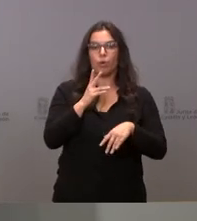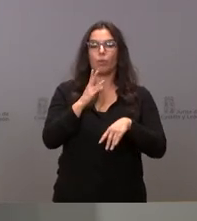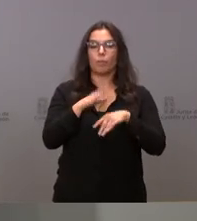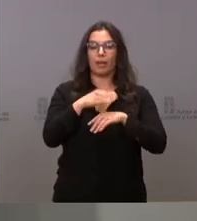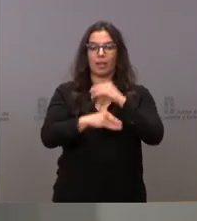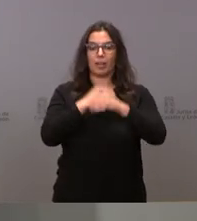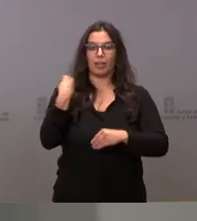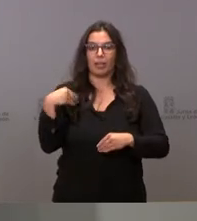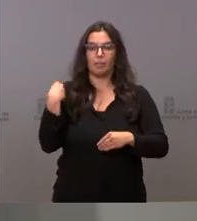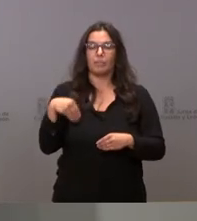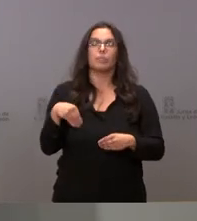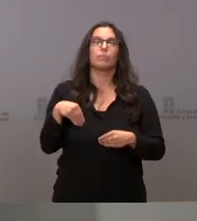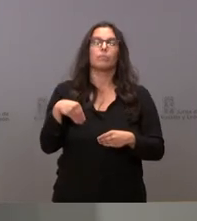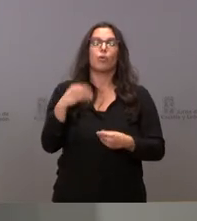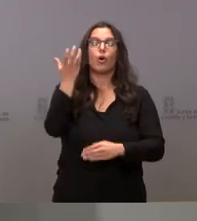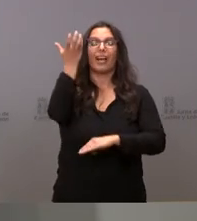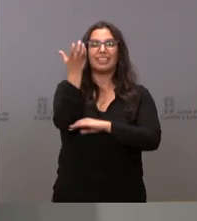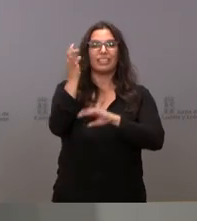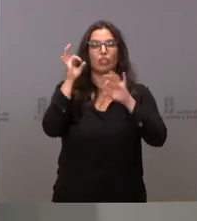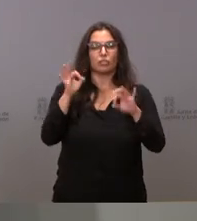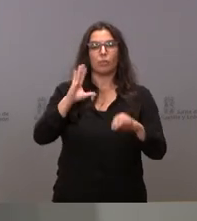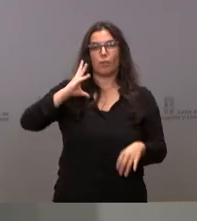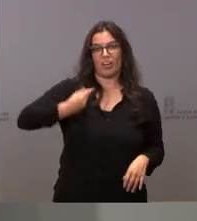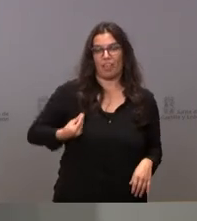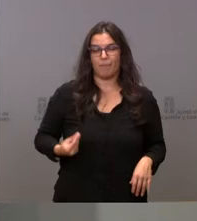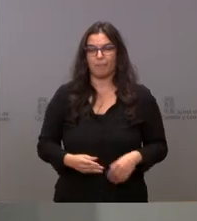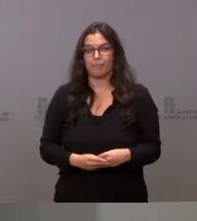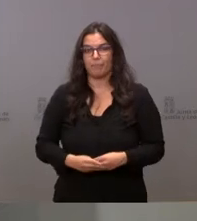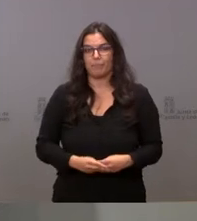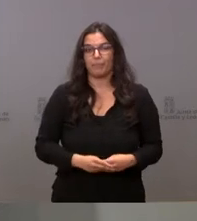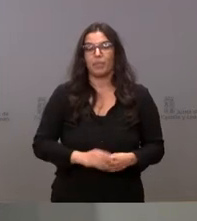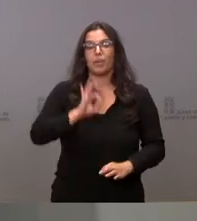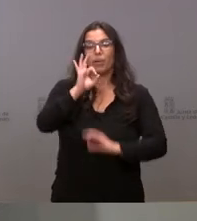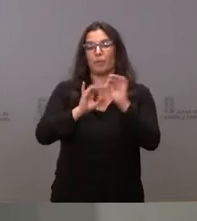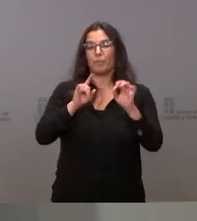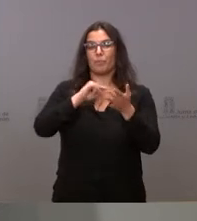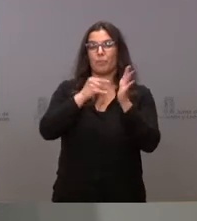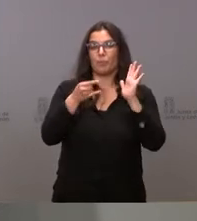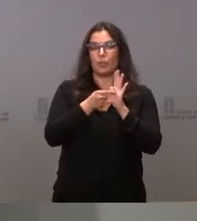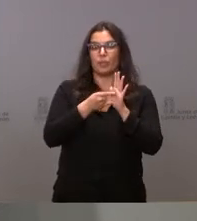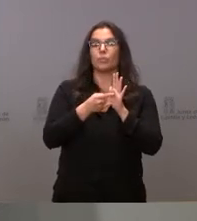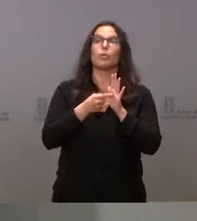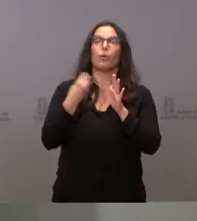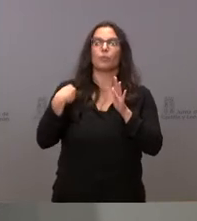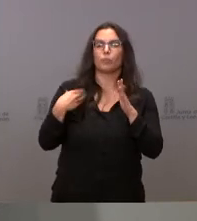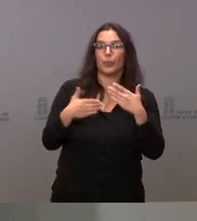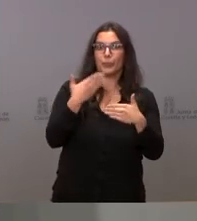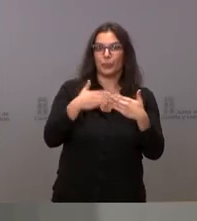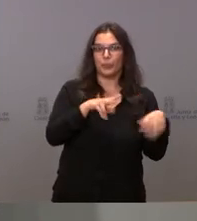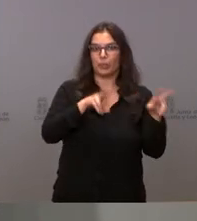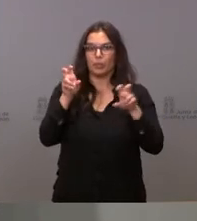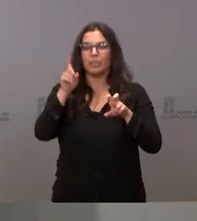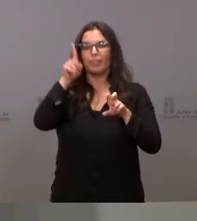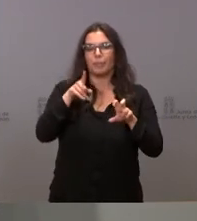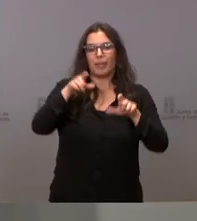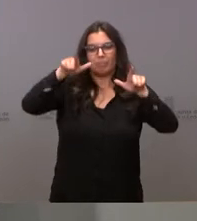el Castillo del Temple en Ponferrada, la realización de un proyecto de señalética, de innovación, de interpretación